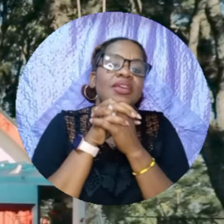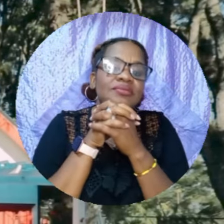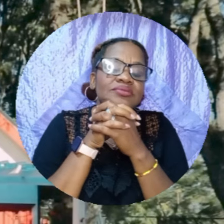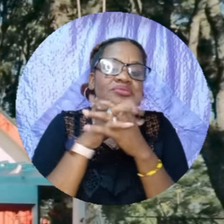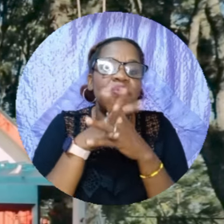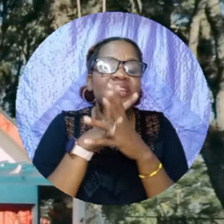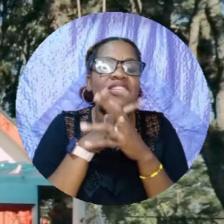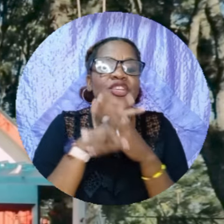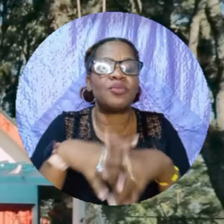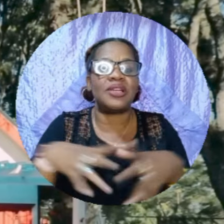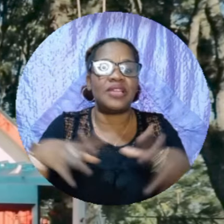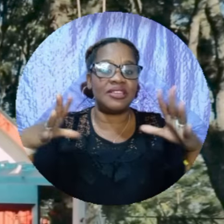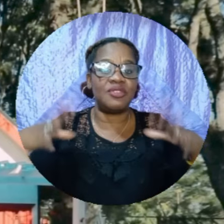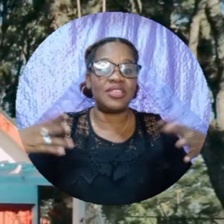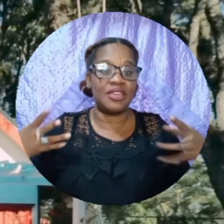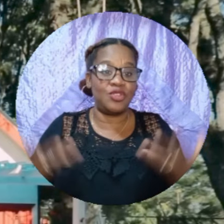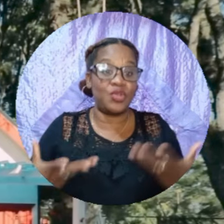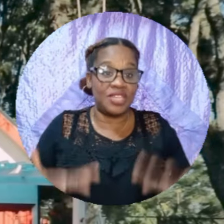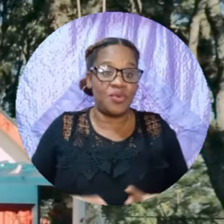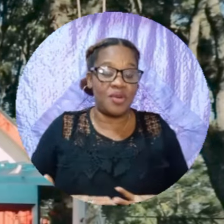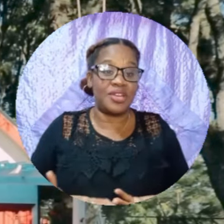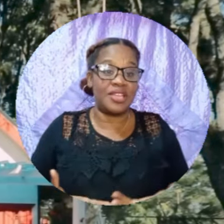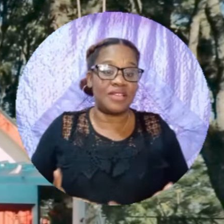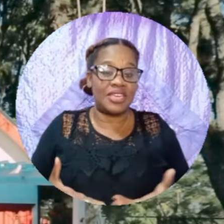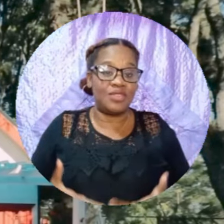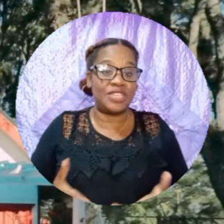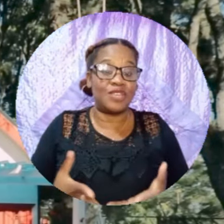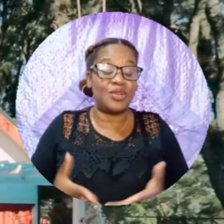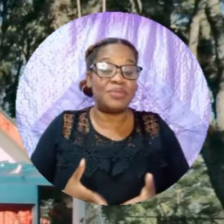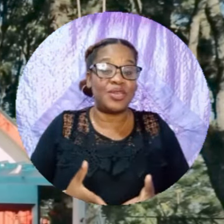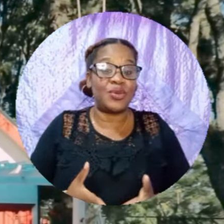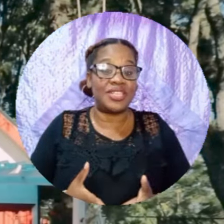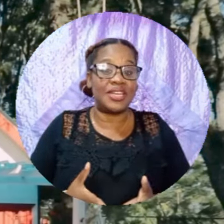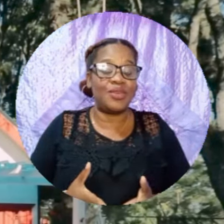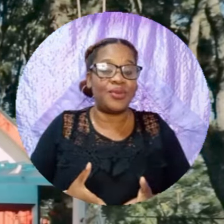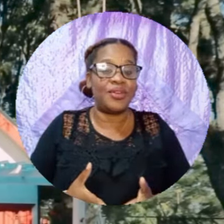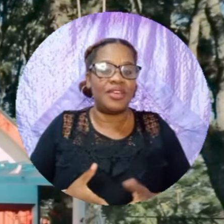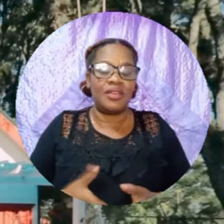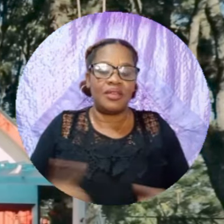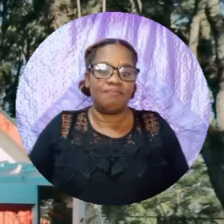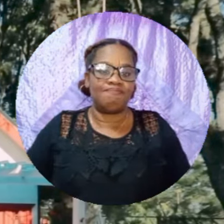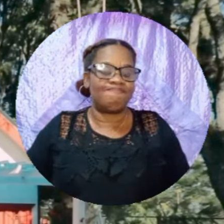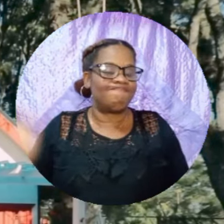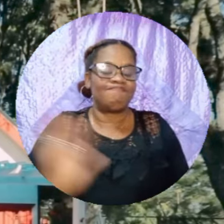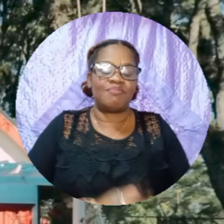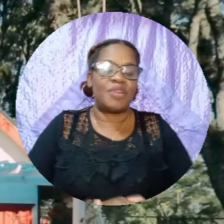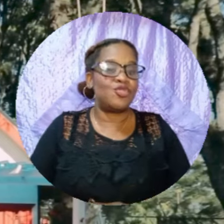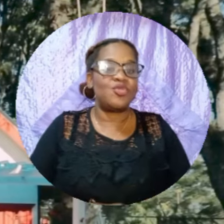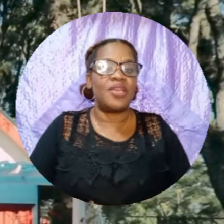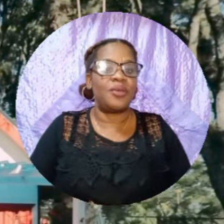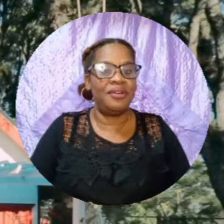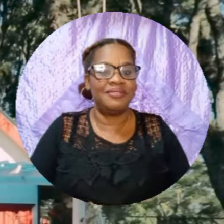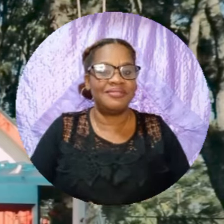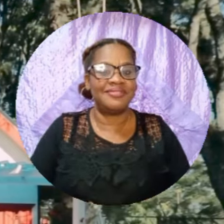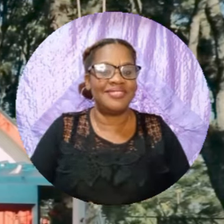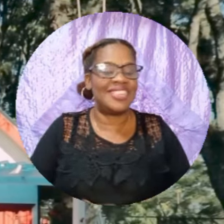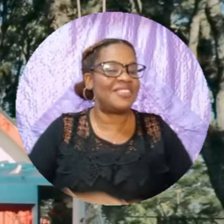sé, no parece normal. Esta vista que yo tengo ahora, aquí donde tengo el video detenido, parece un